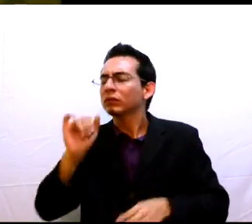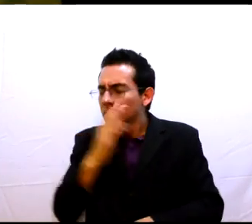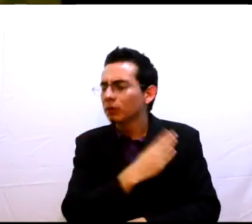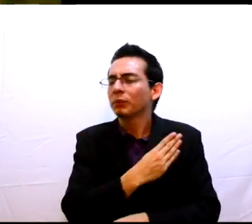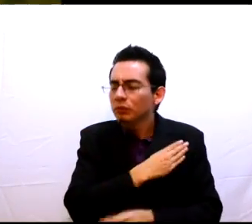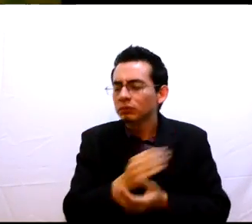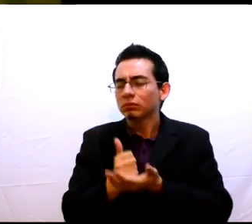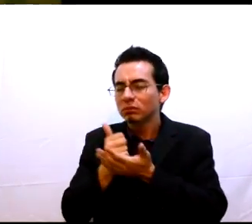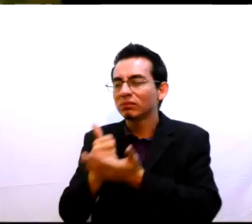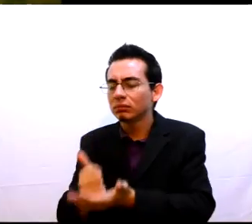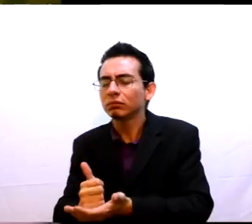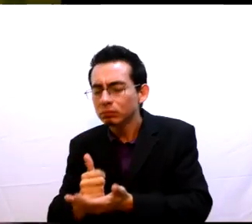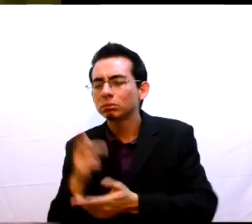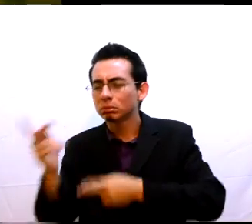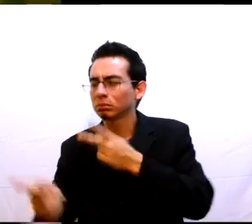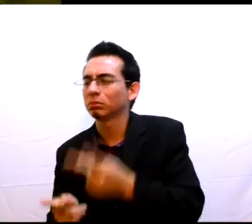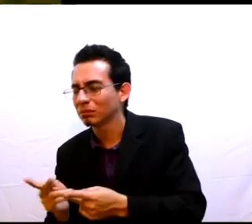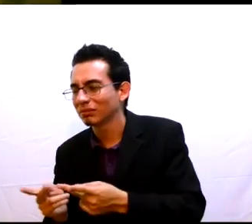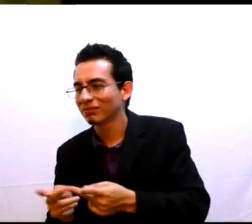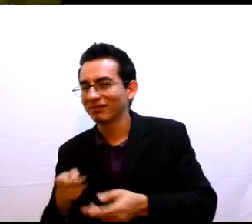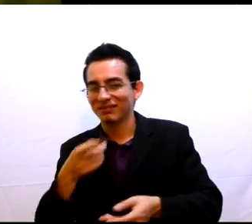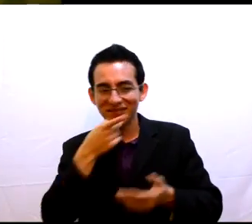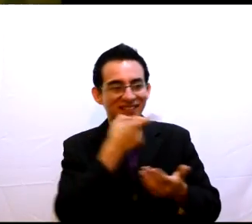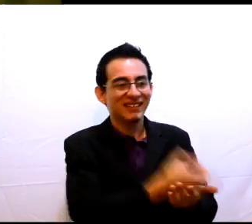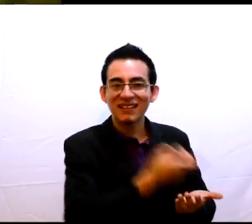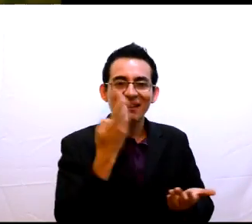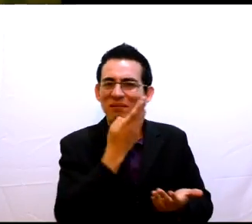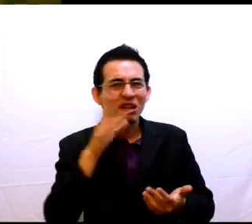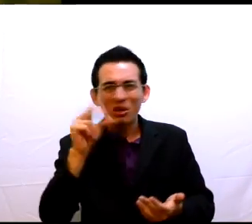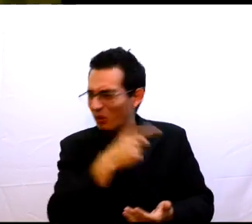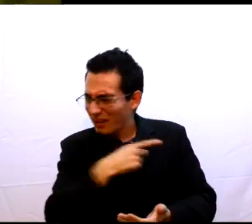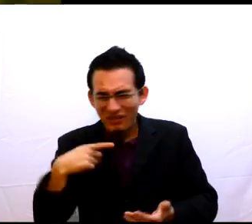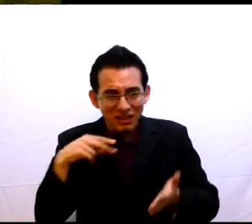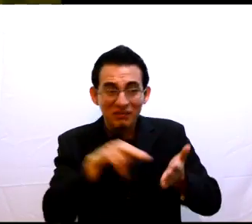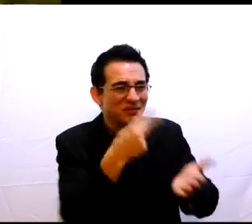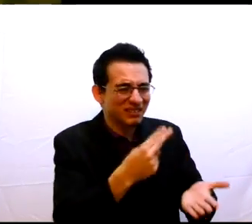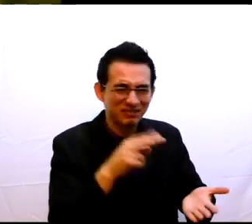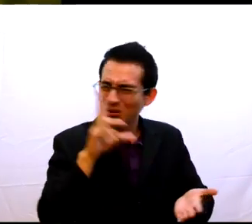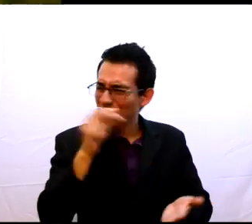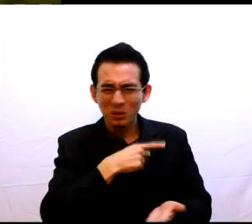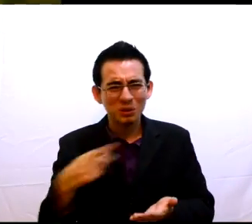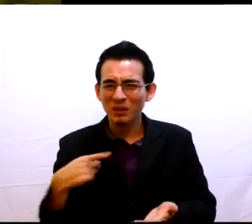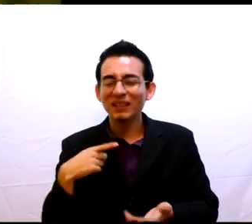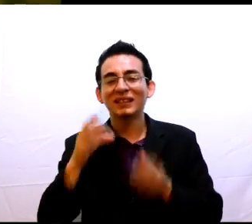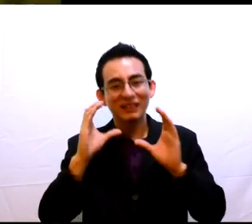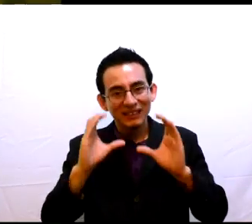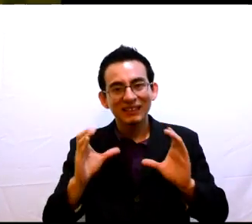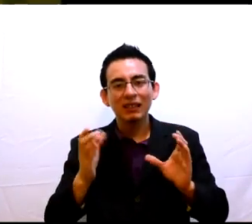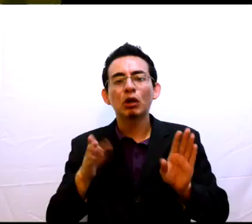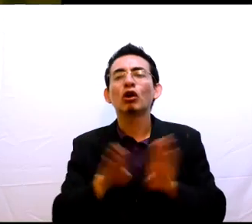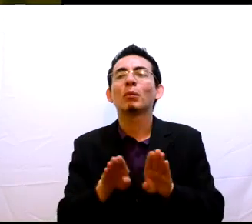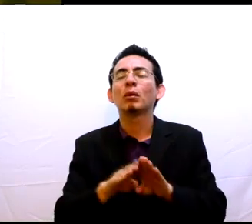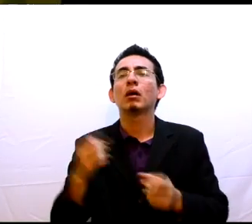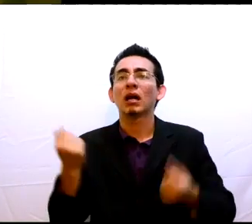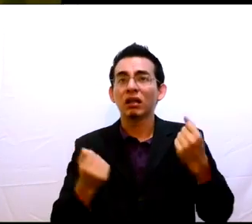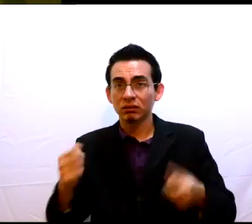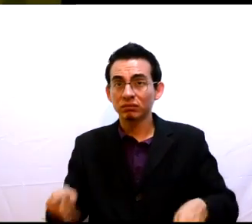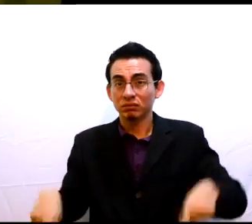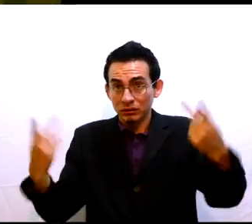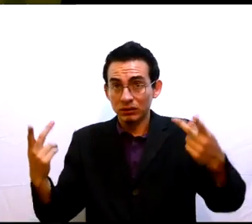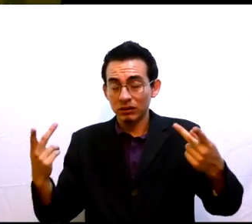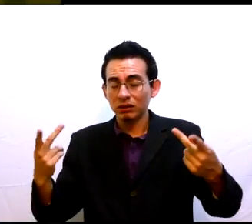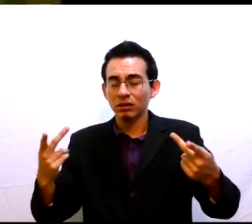inteligente cuando la biblia dice no firmes si o no y estás vendiendo tu auto